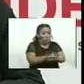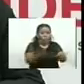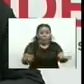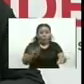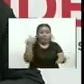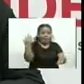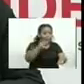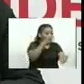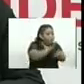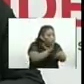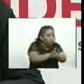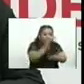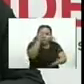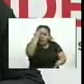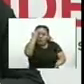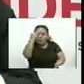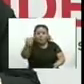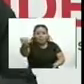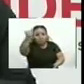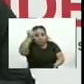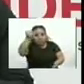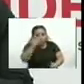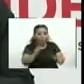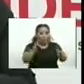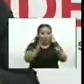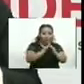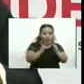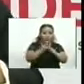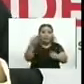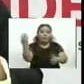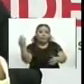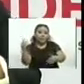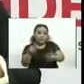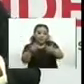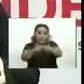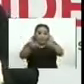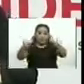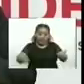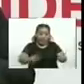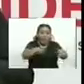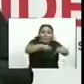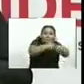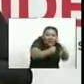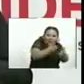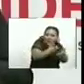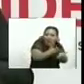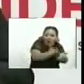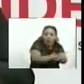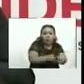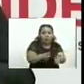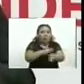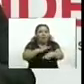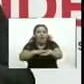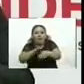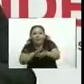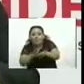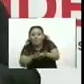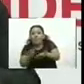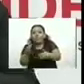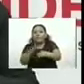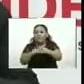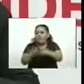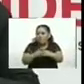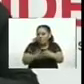tenemos que educarnos desde nuestras casas, separar lo que es vidrio, lo que es cartón, plástico.